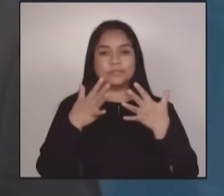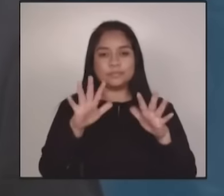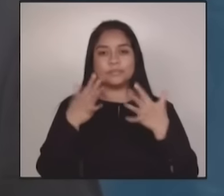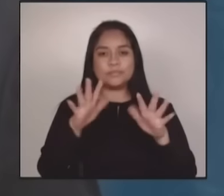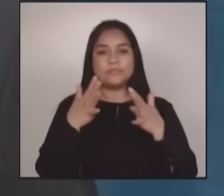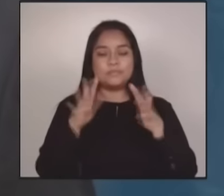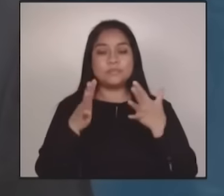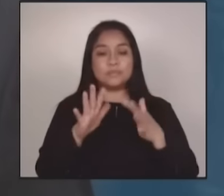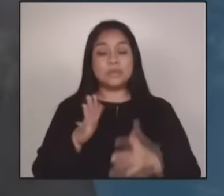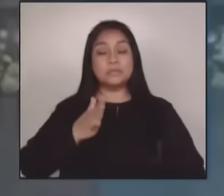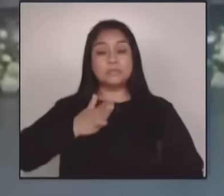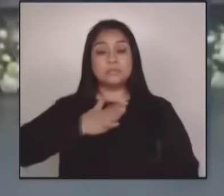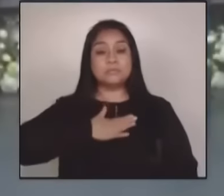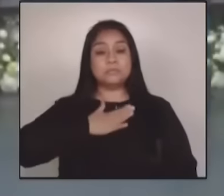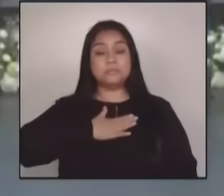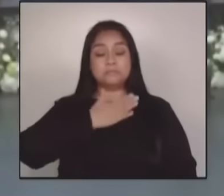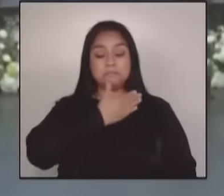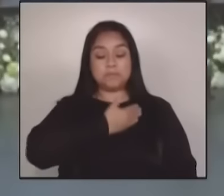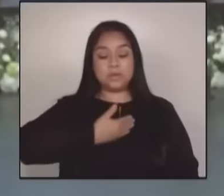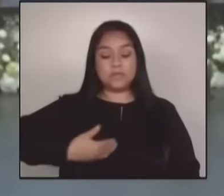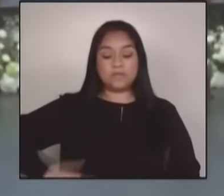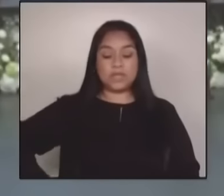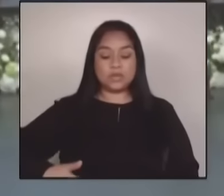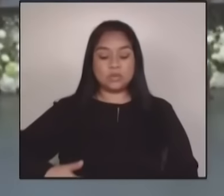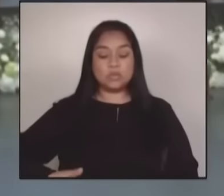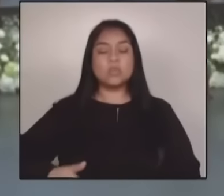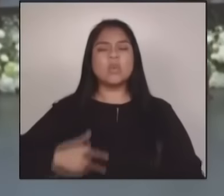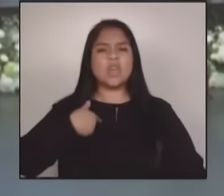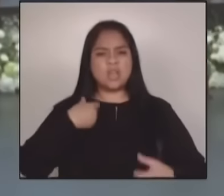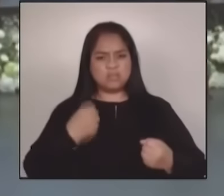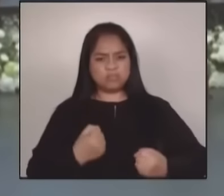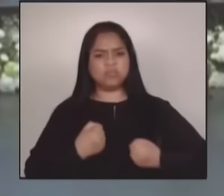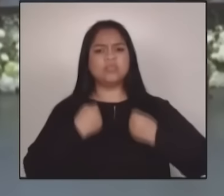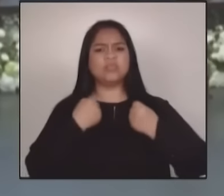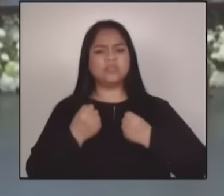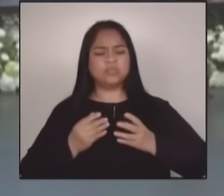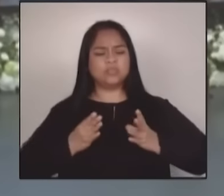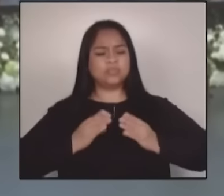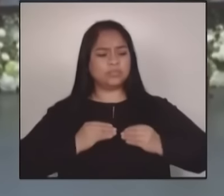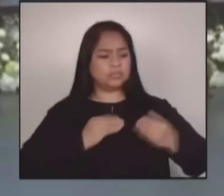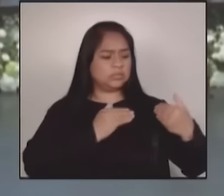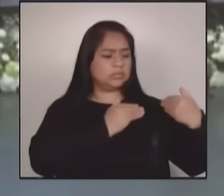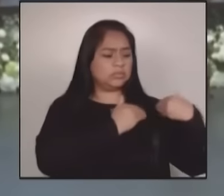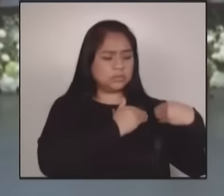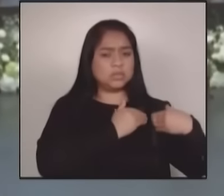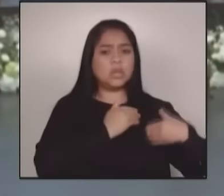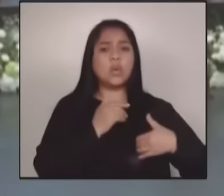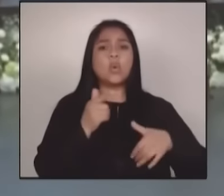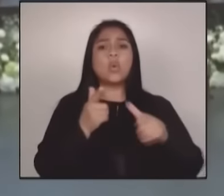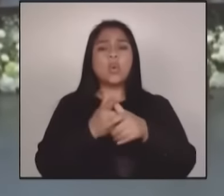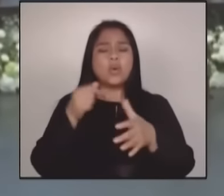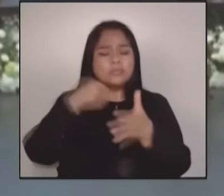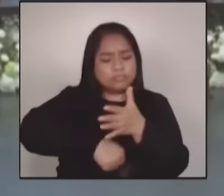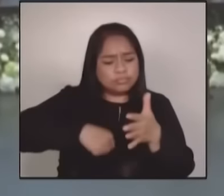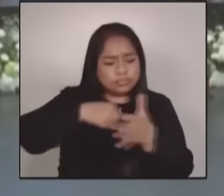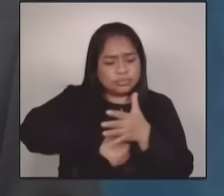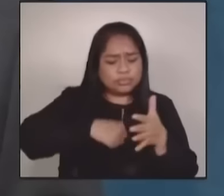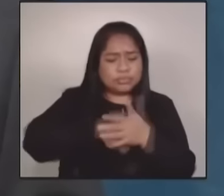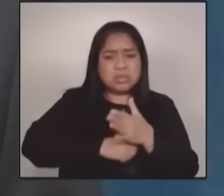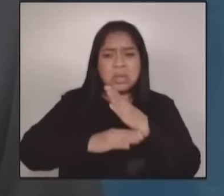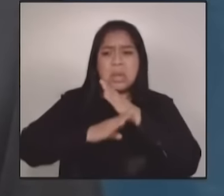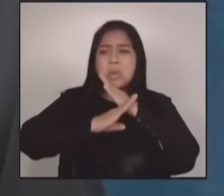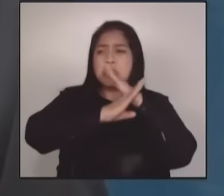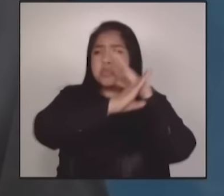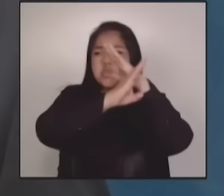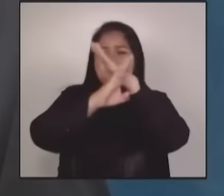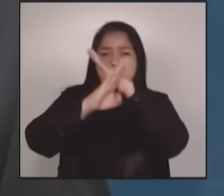Mi gobierno está firmemente comprometido con la lucha por la preservación y